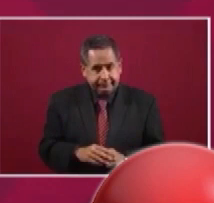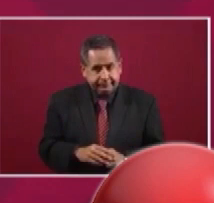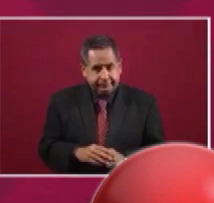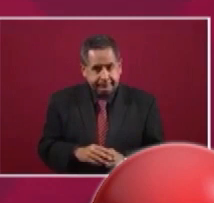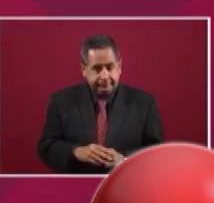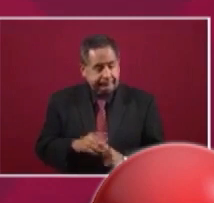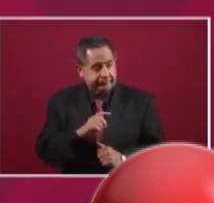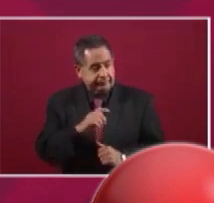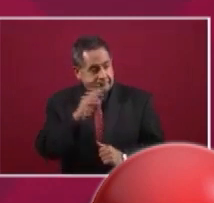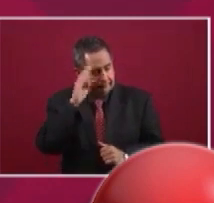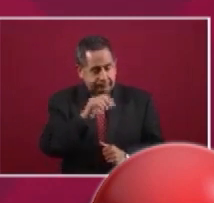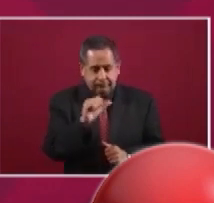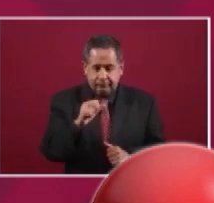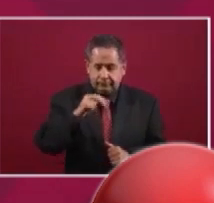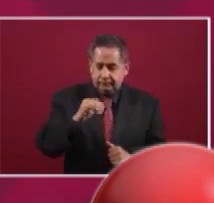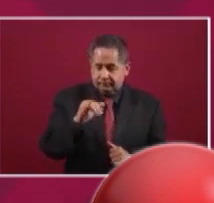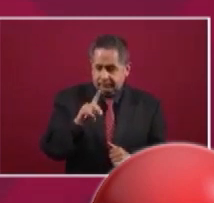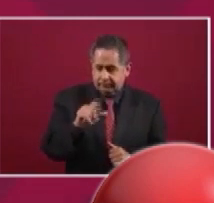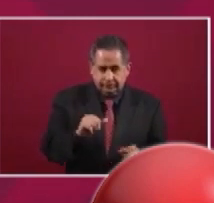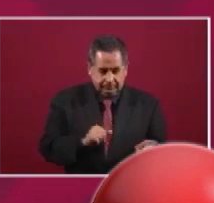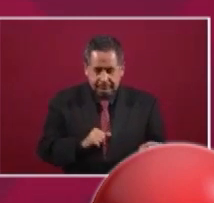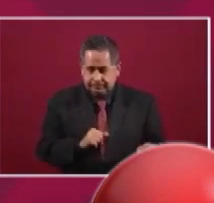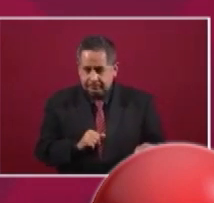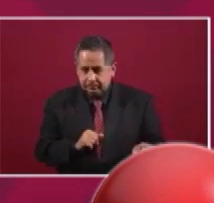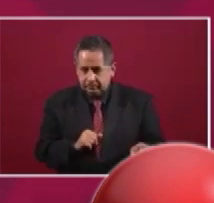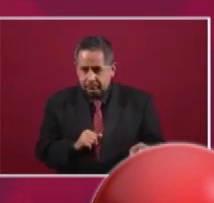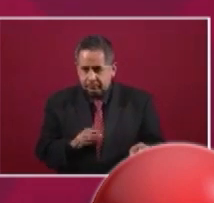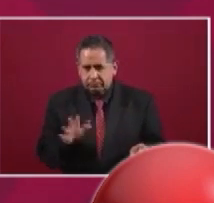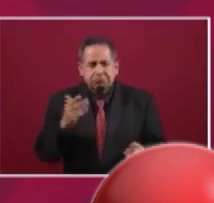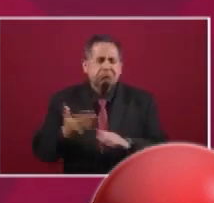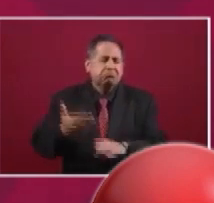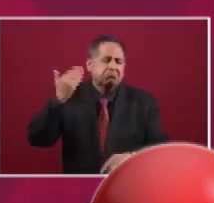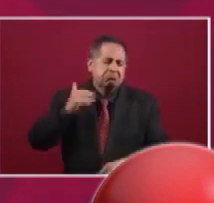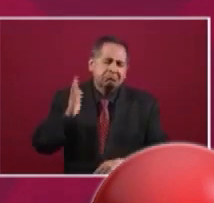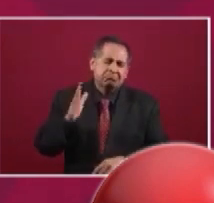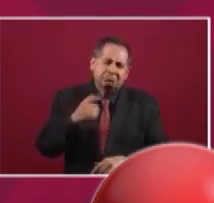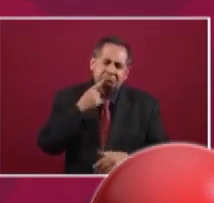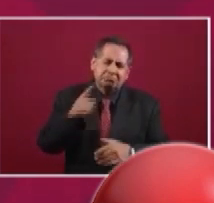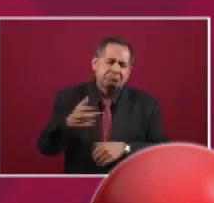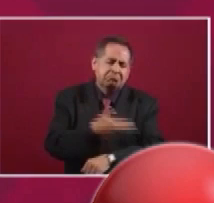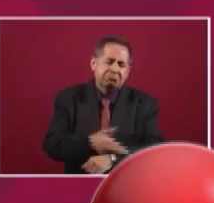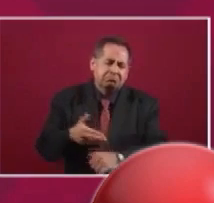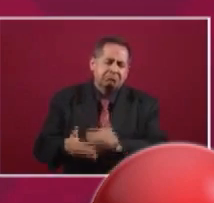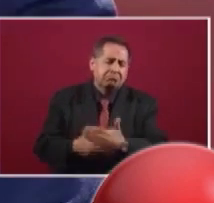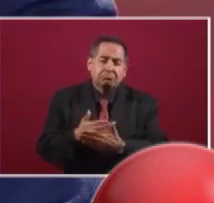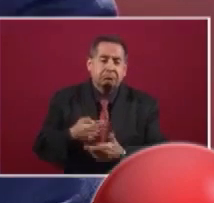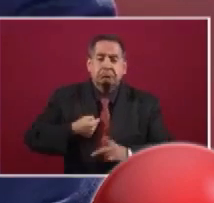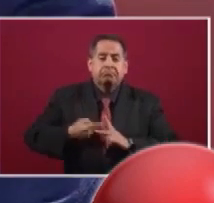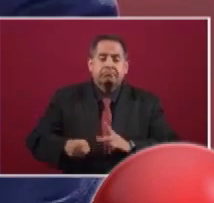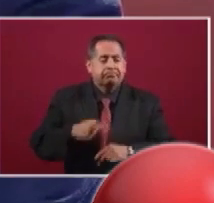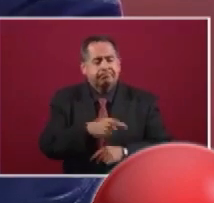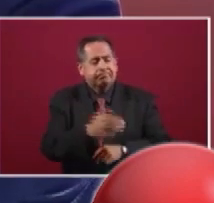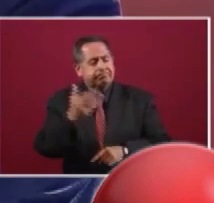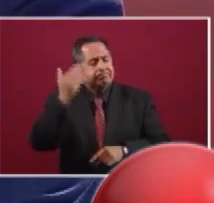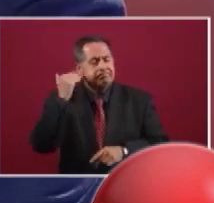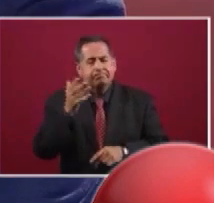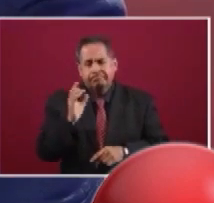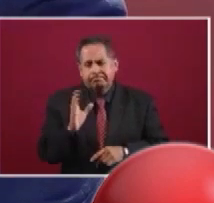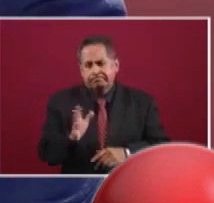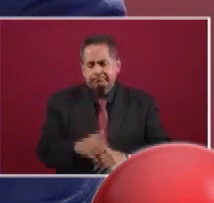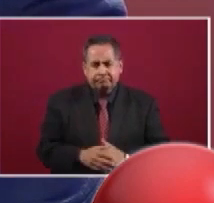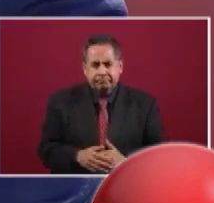del señor Ancira ya estaba en curso. Yo